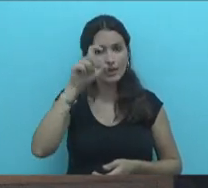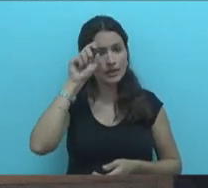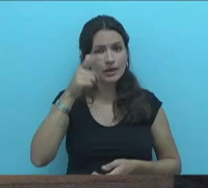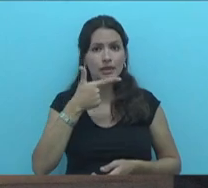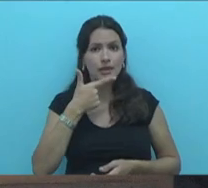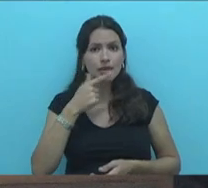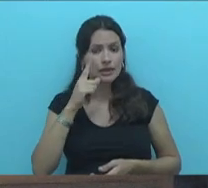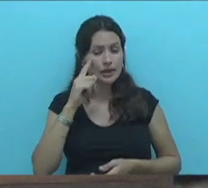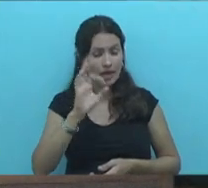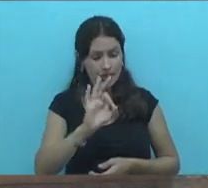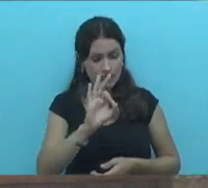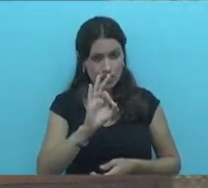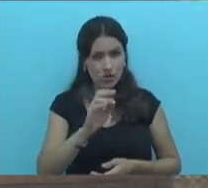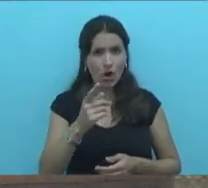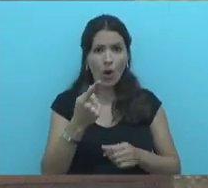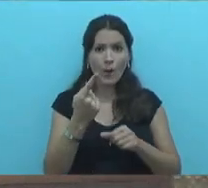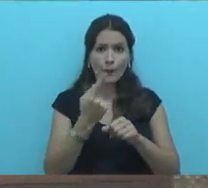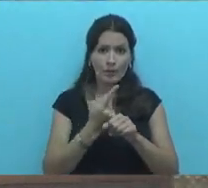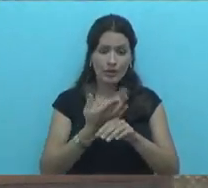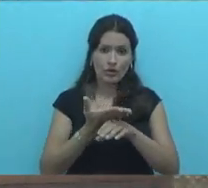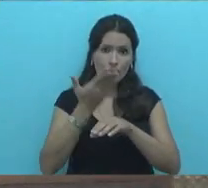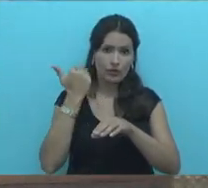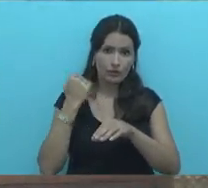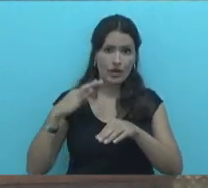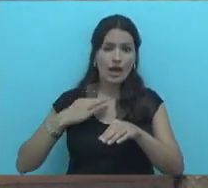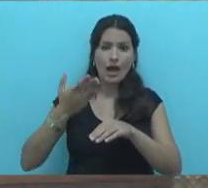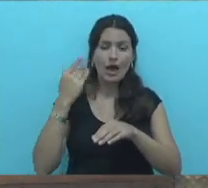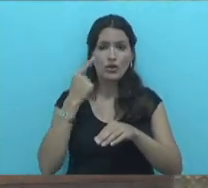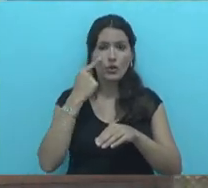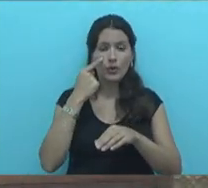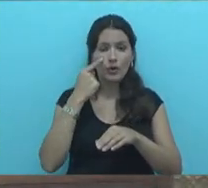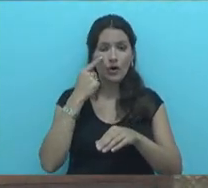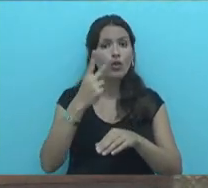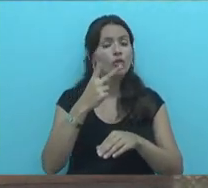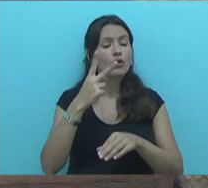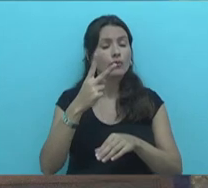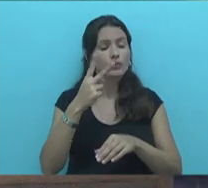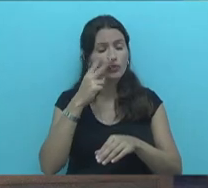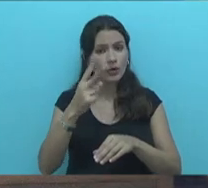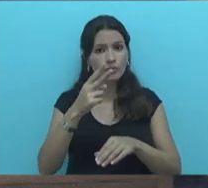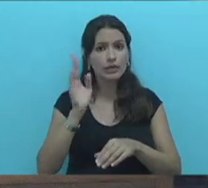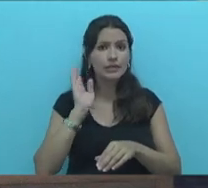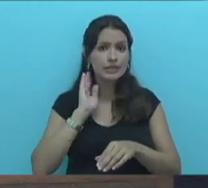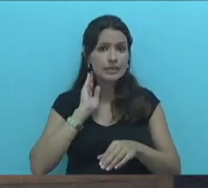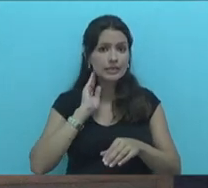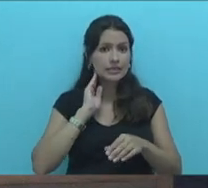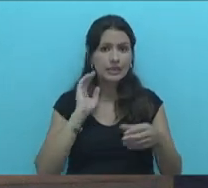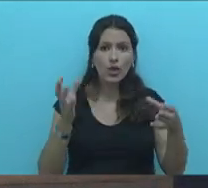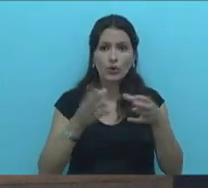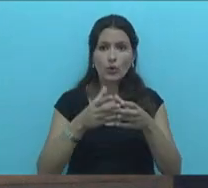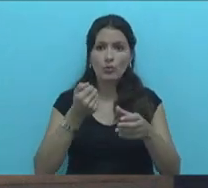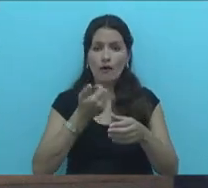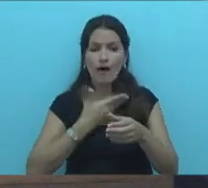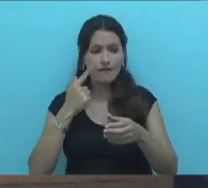Investigaciones, la AFI. Esto que fue el reciclaje de la CIDE hasta la actualidad. Y el segundo patrón, el más temible de